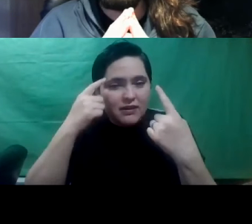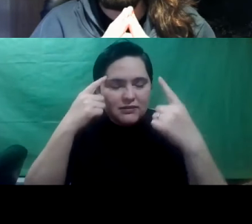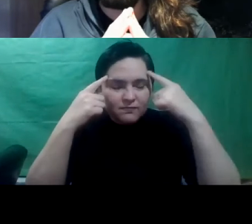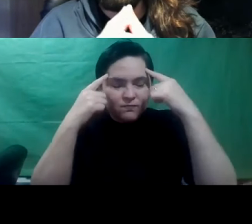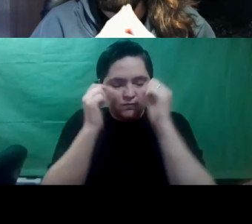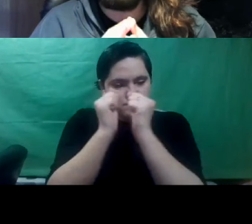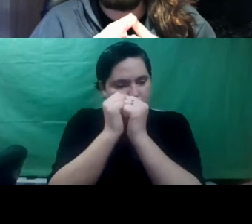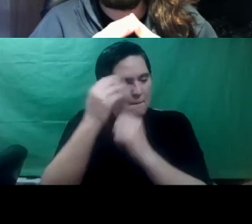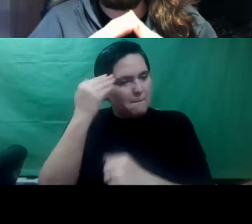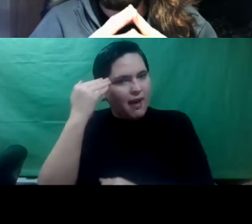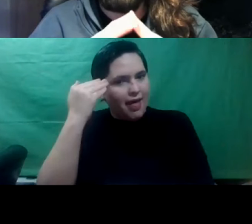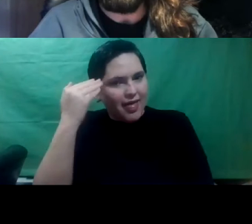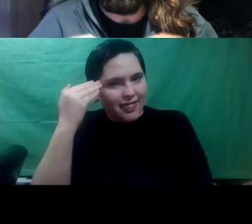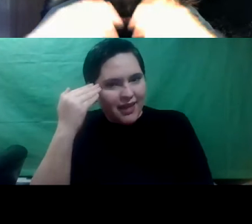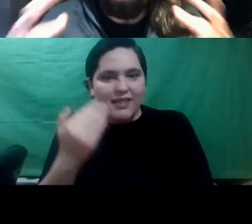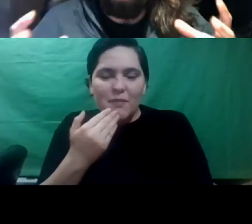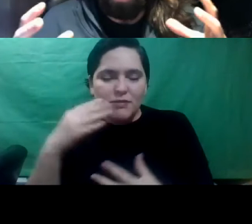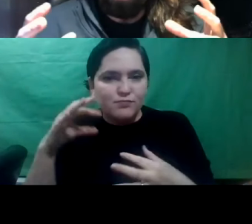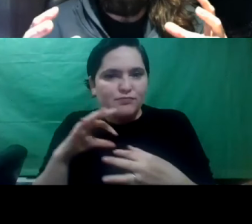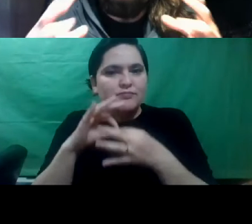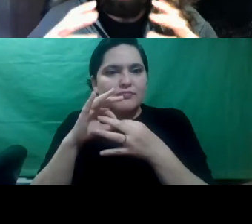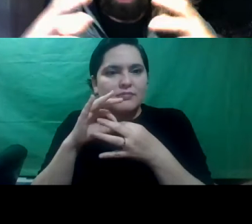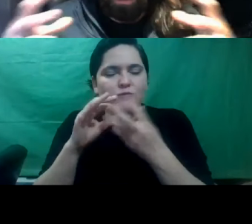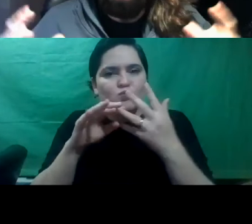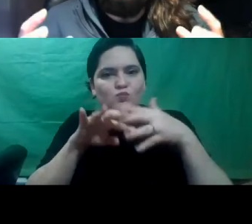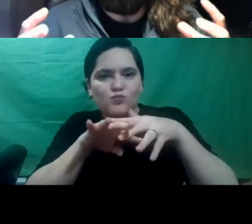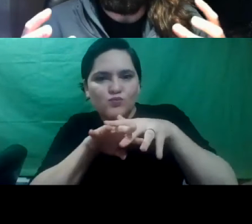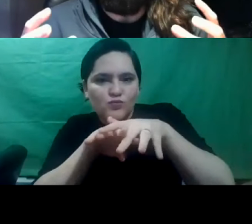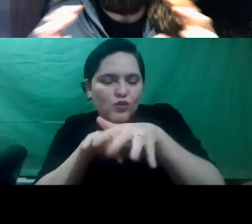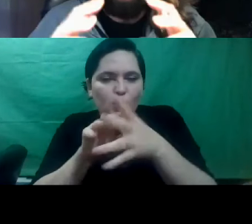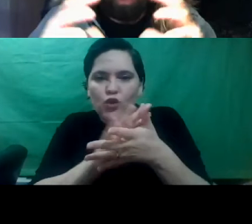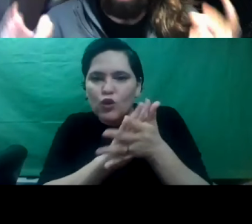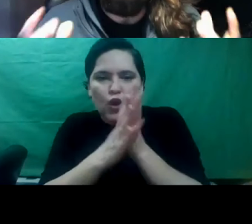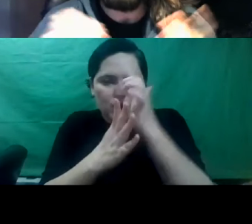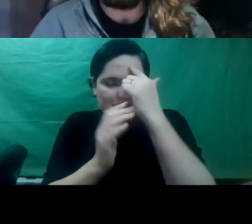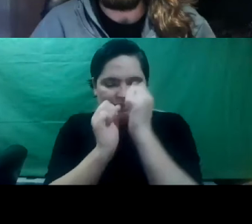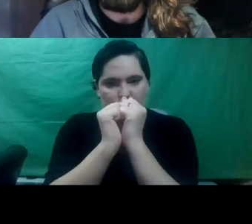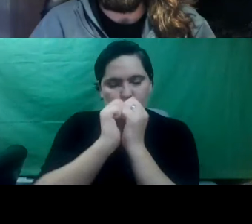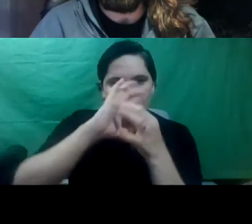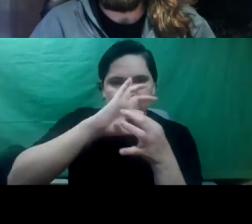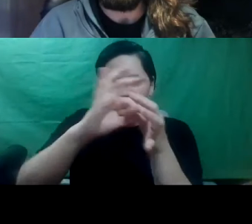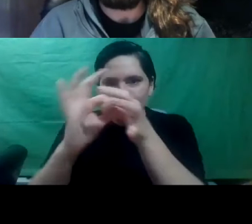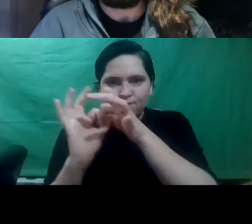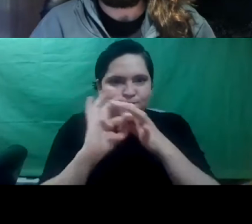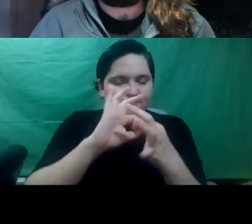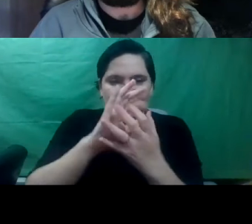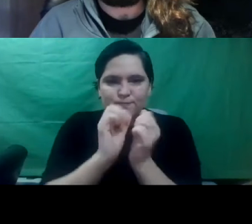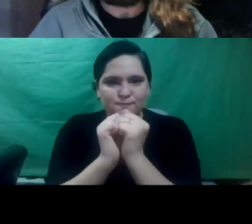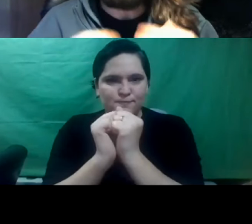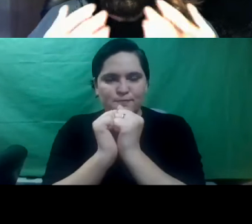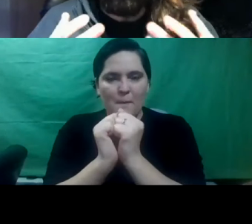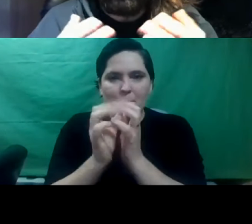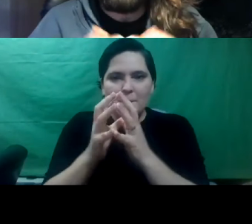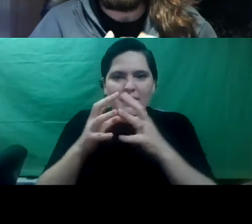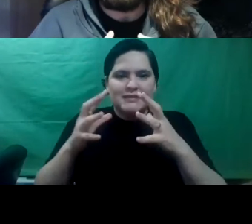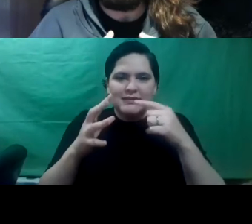y pareciera que esto que tiene que ver con la integración de toda la actividad del cerebro de forma coherente y a gran escala